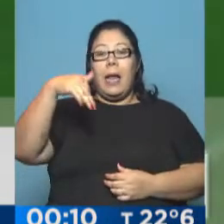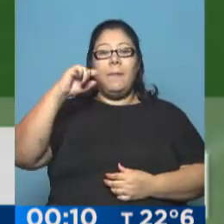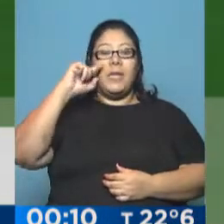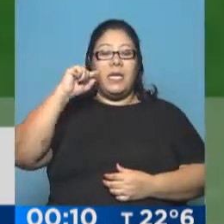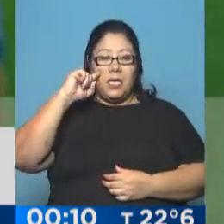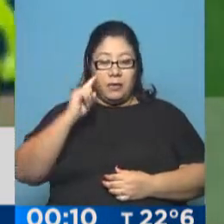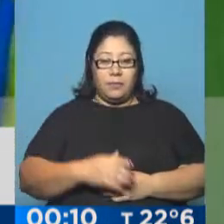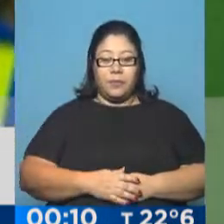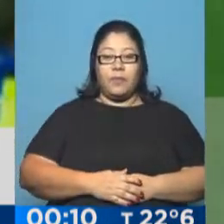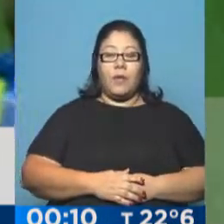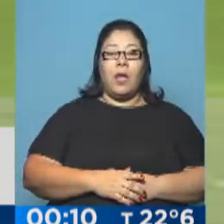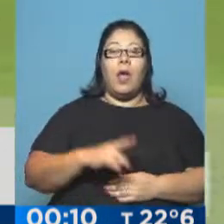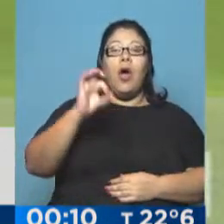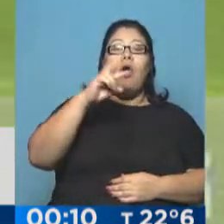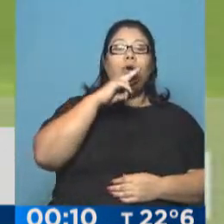Oviedo y Alonso los goleadores.